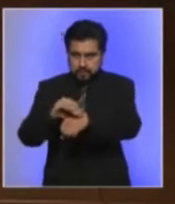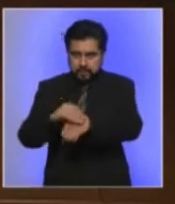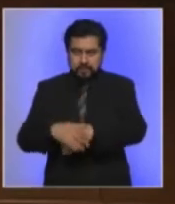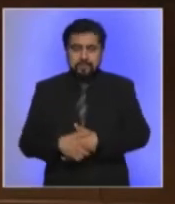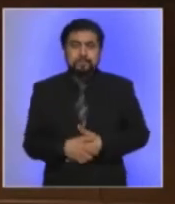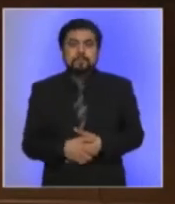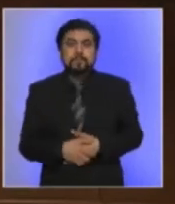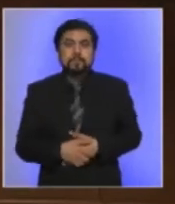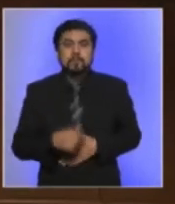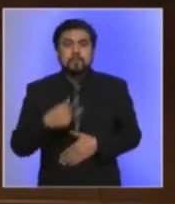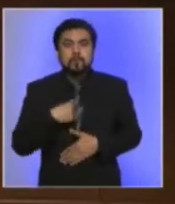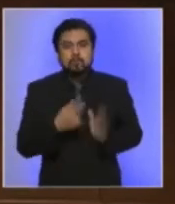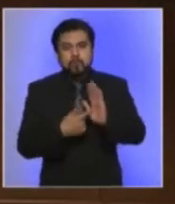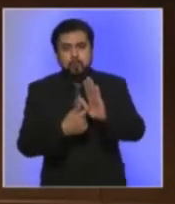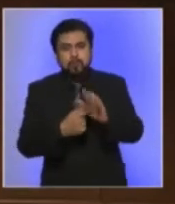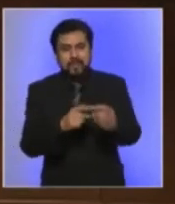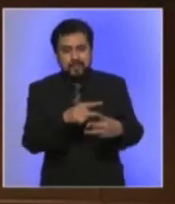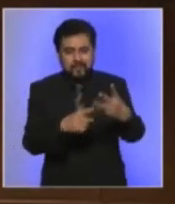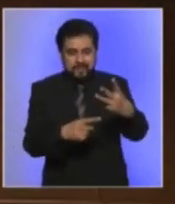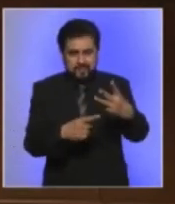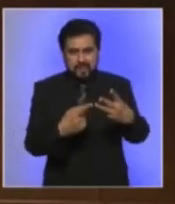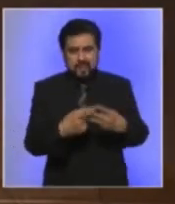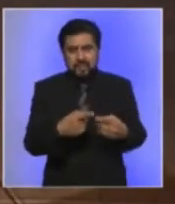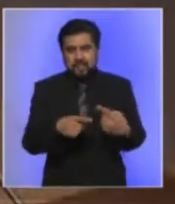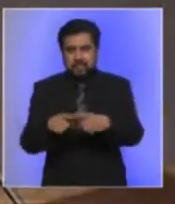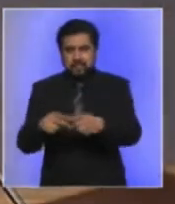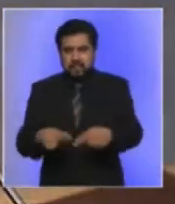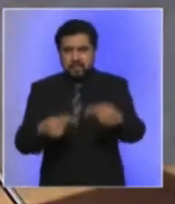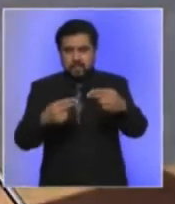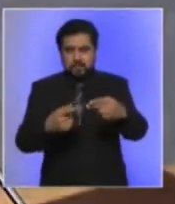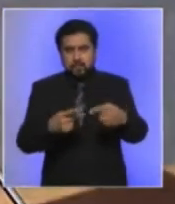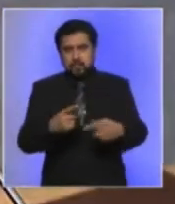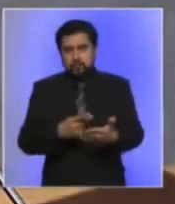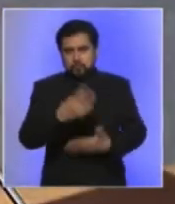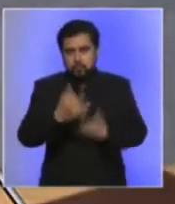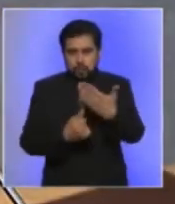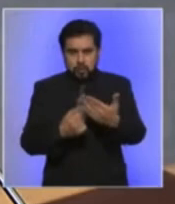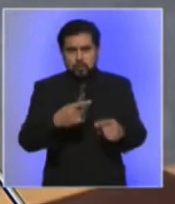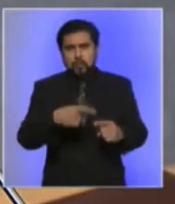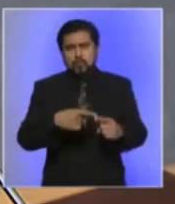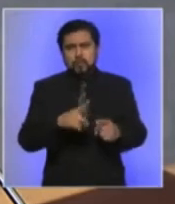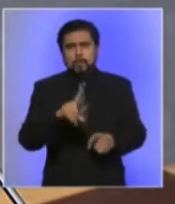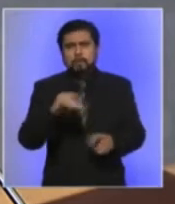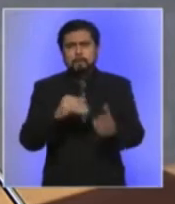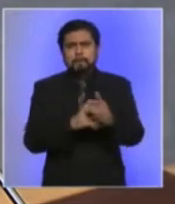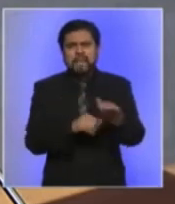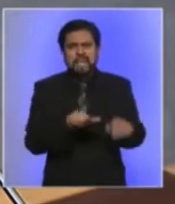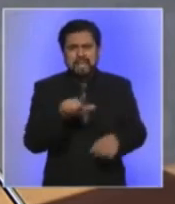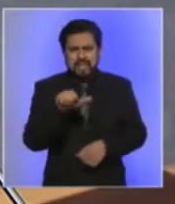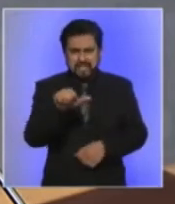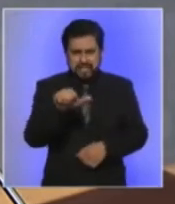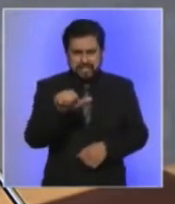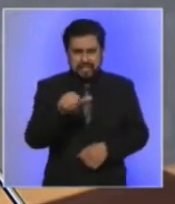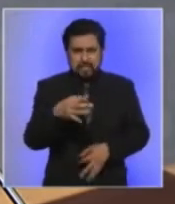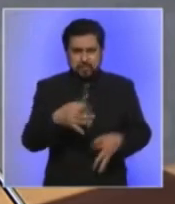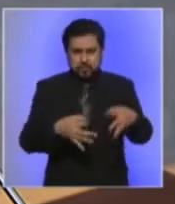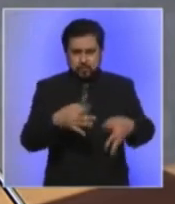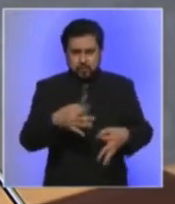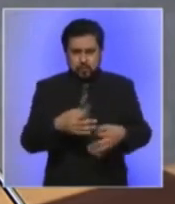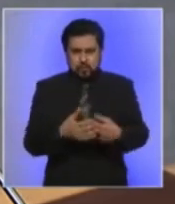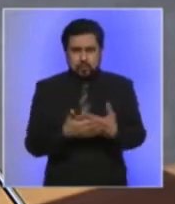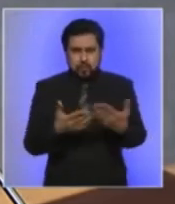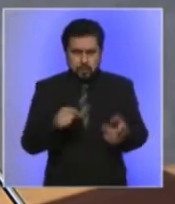doy cuenta con tres proyectos de Sentencia el primero de ellos relativo al juicio ciudadano 1016 de la presente